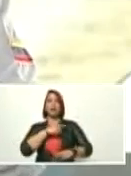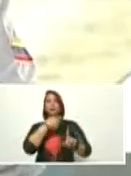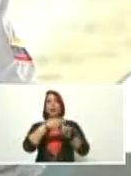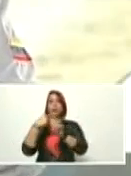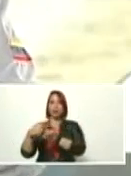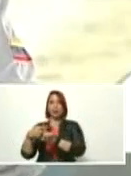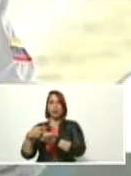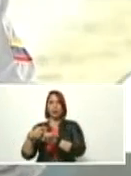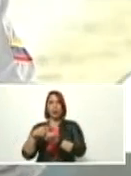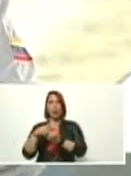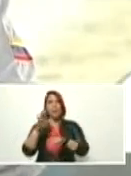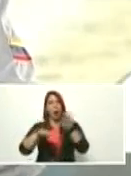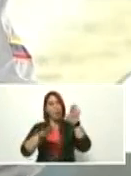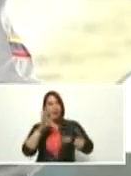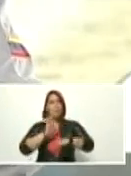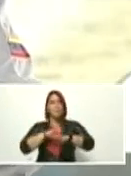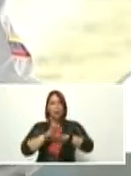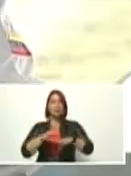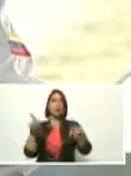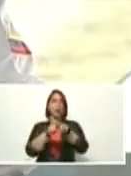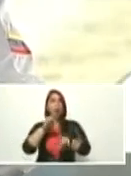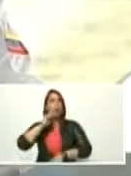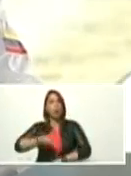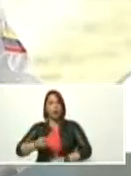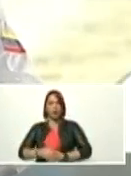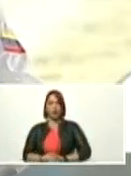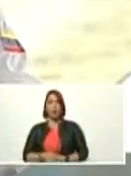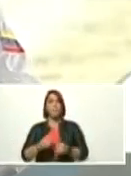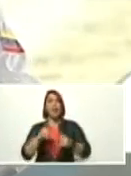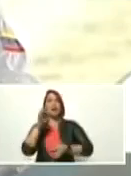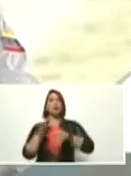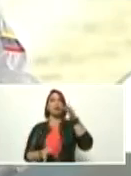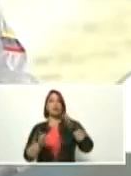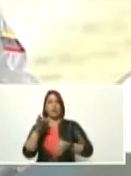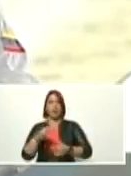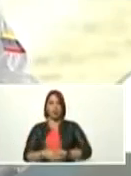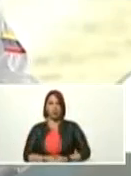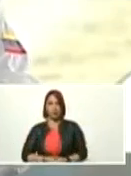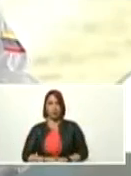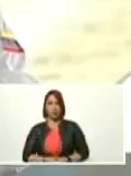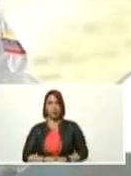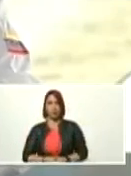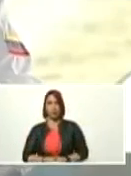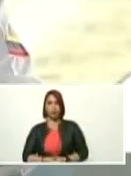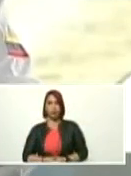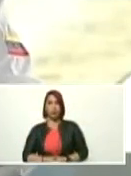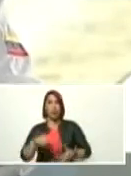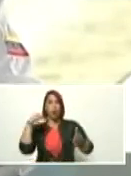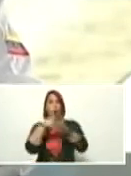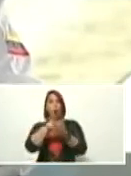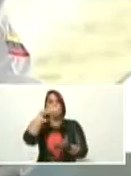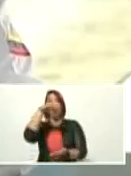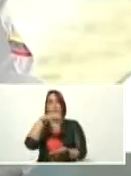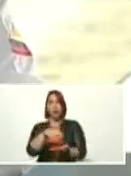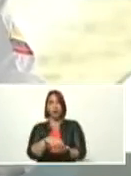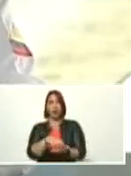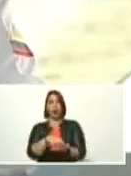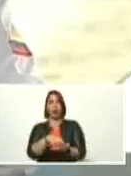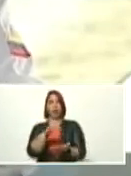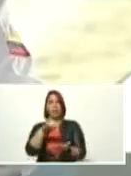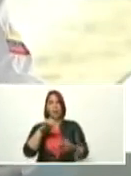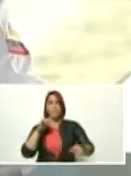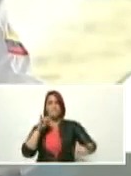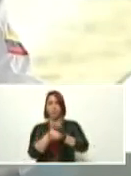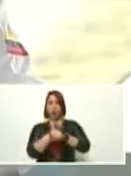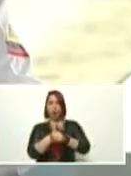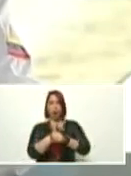Ucrania, ¿verdad? Falso positivo, para justificar el golpe de Estado, la